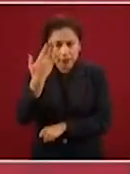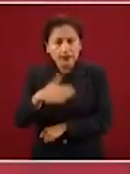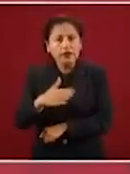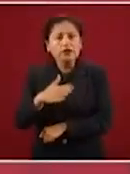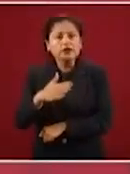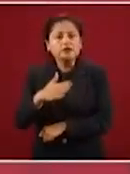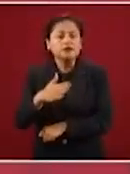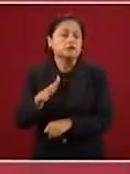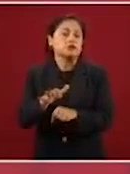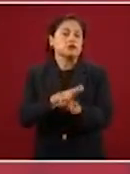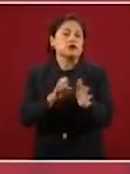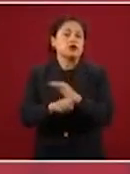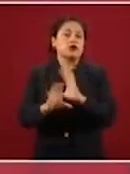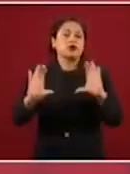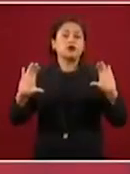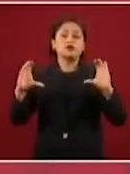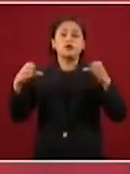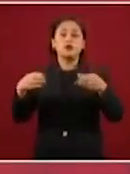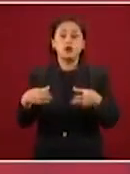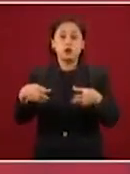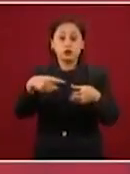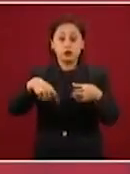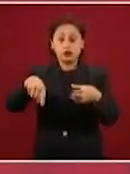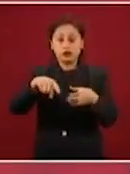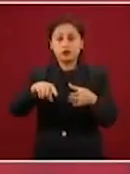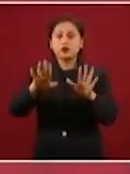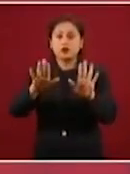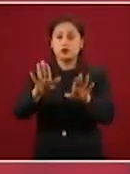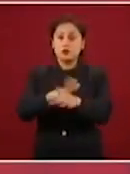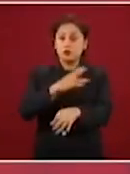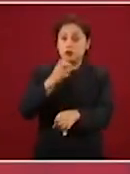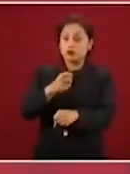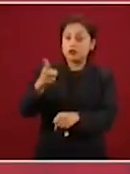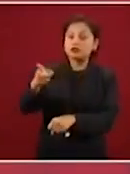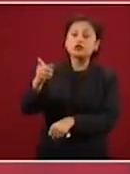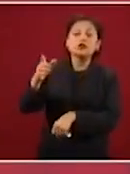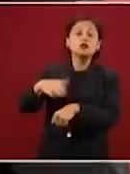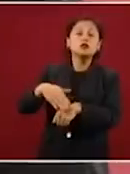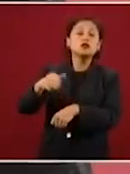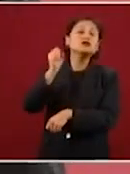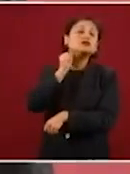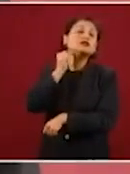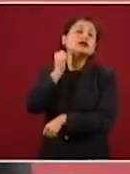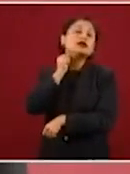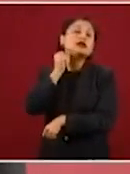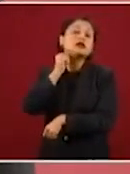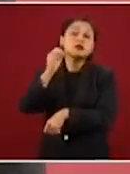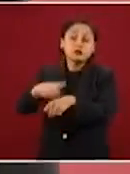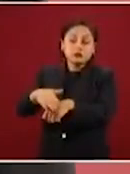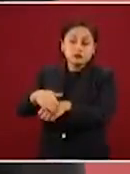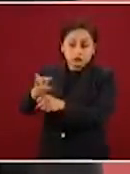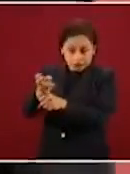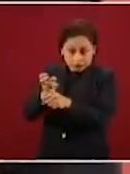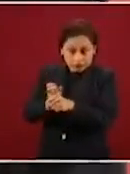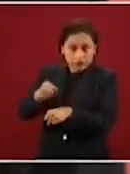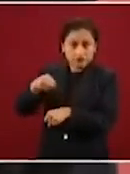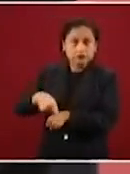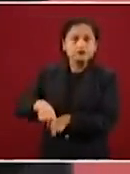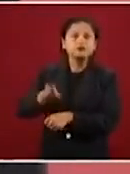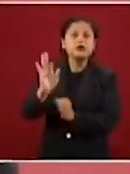el Congreso, por eso la invitación a desayunar a los senadores, los tamalitos de